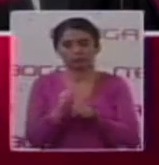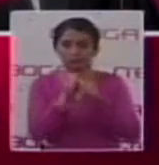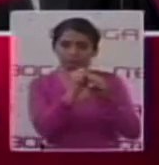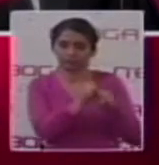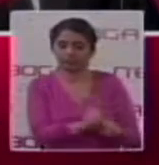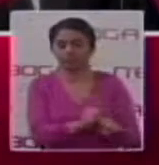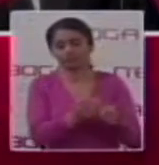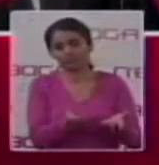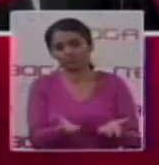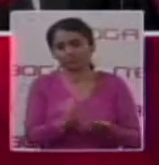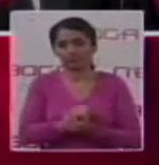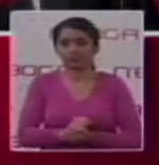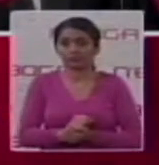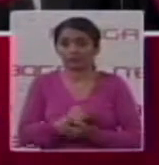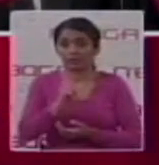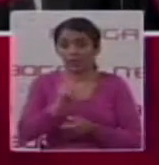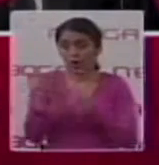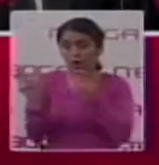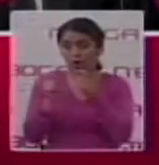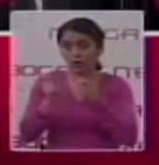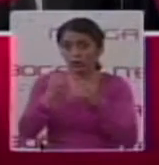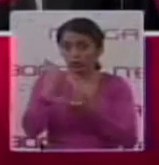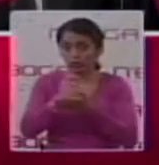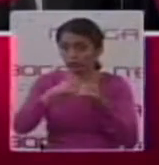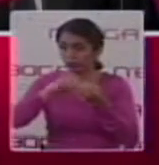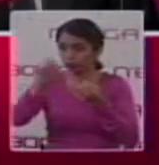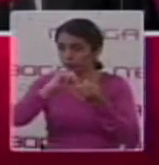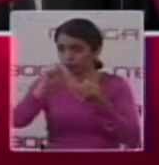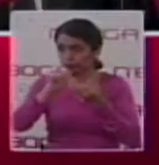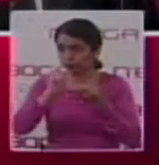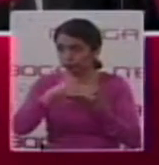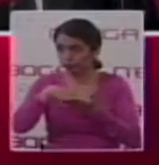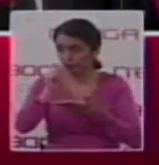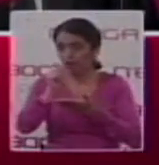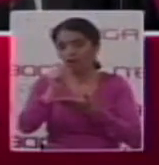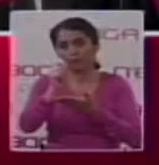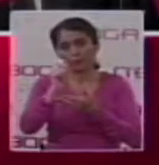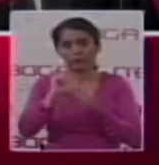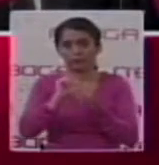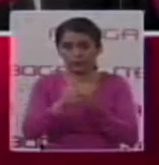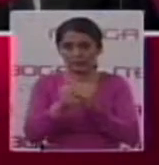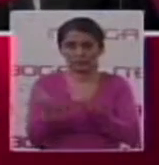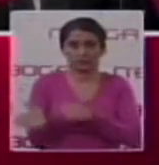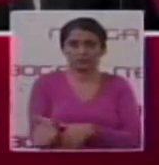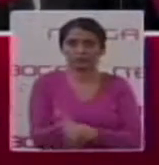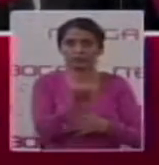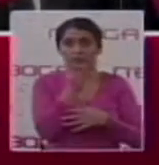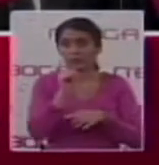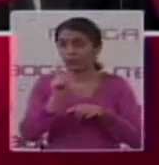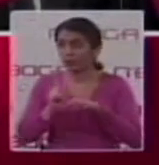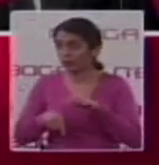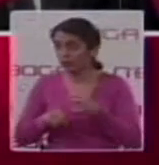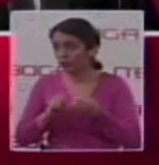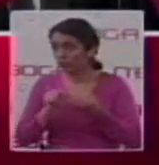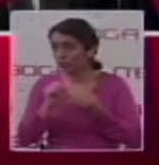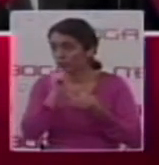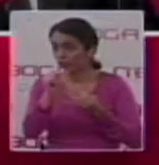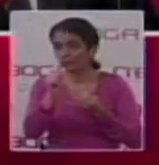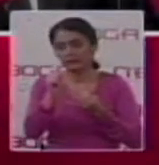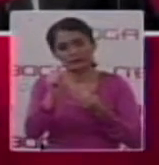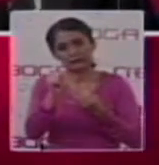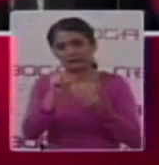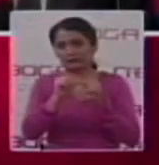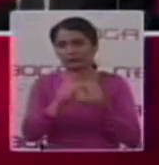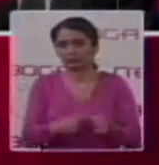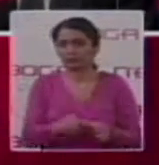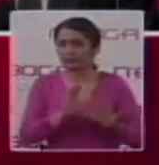involucrada en algún proceso de control que haya identificado pasando por los procedimientos administrativos y judiciales correspondientes de que es una